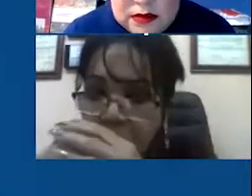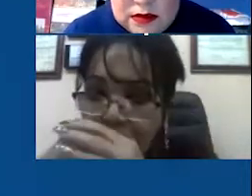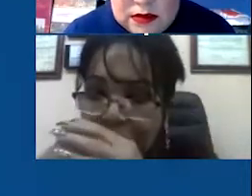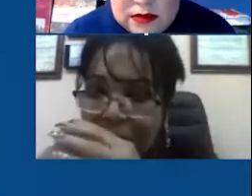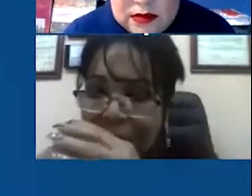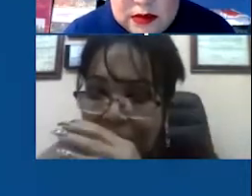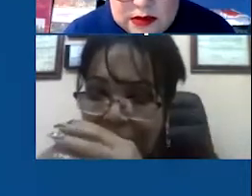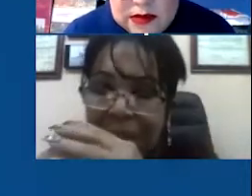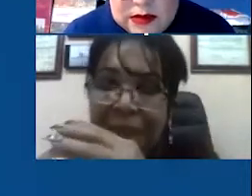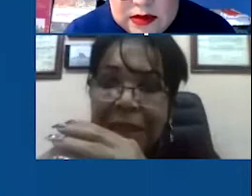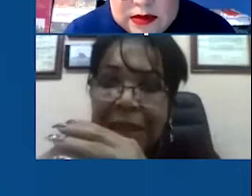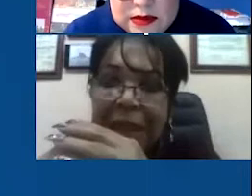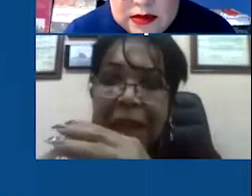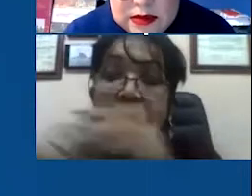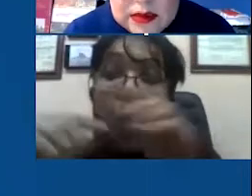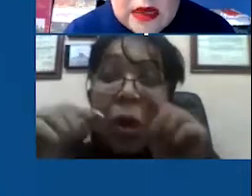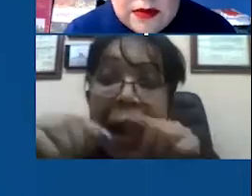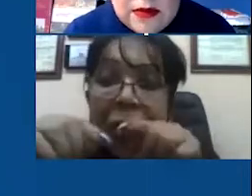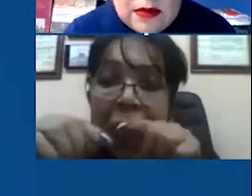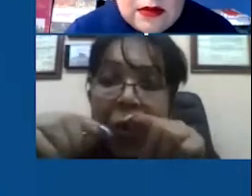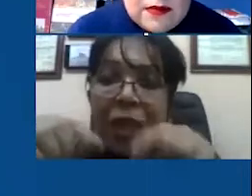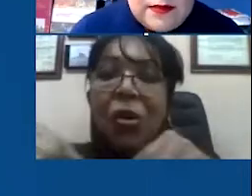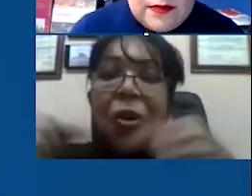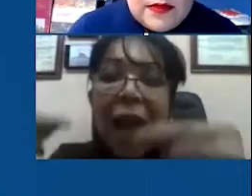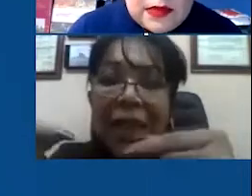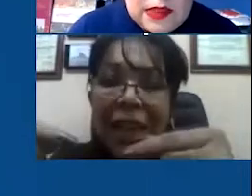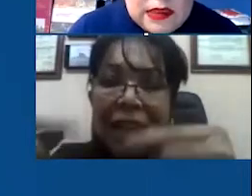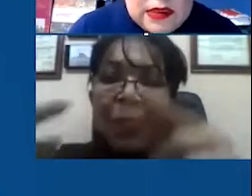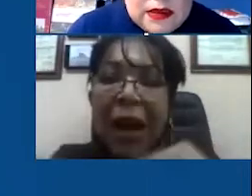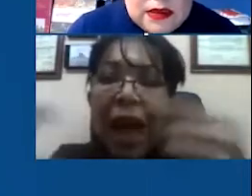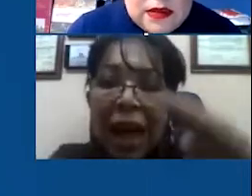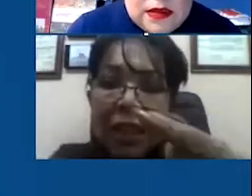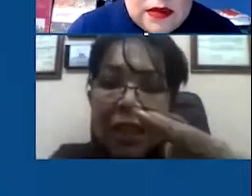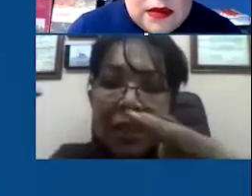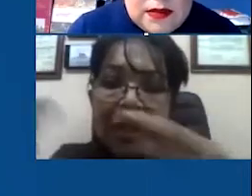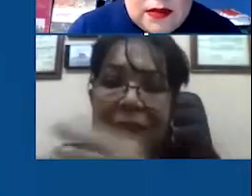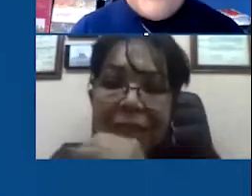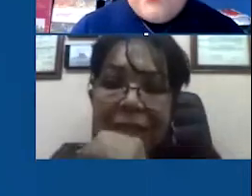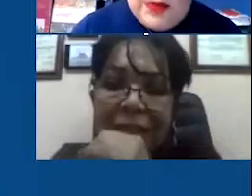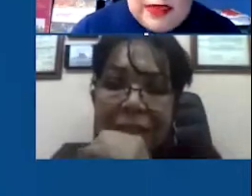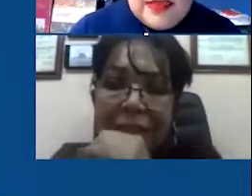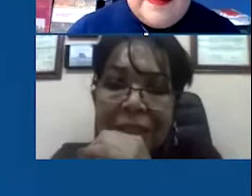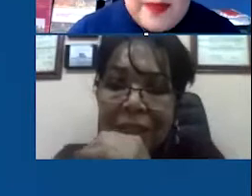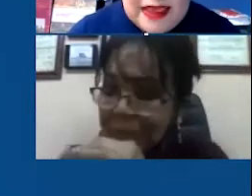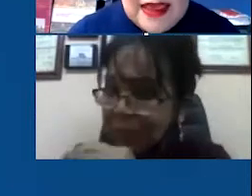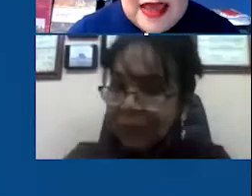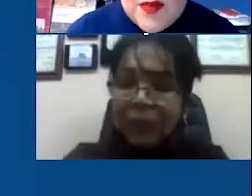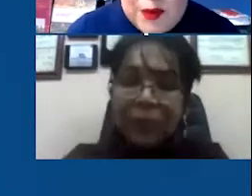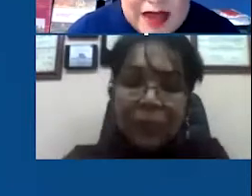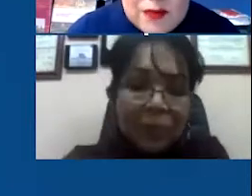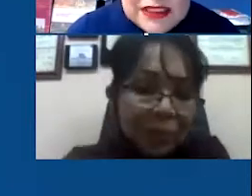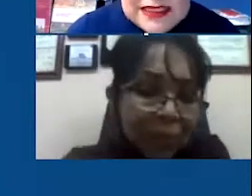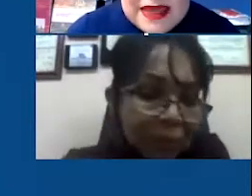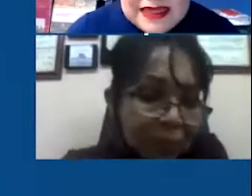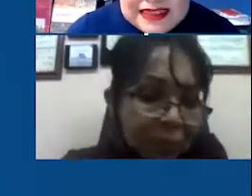o somos excelentes con algo y con alguien y para alguien. Muy bien. Muy